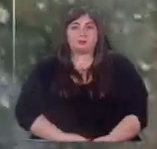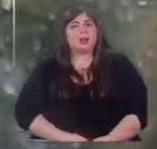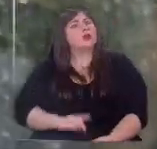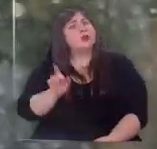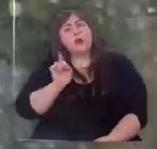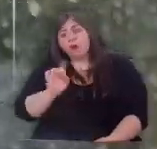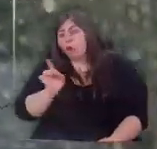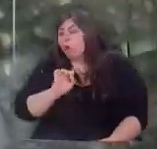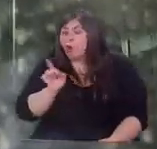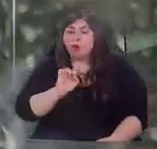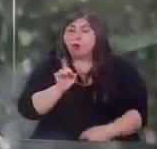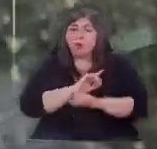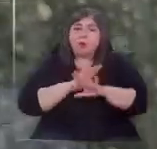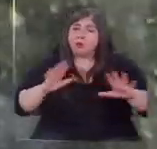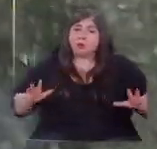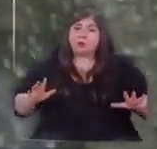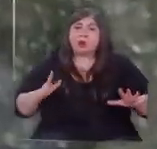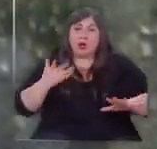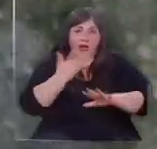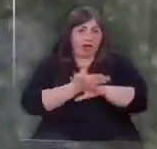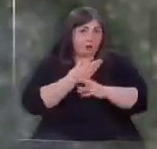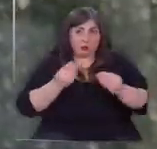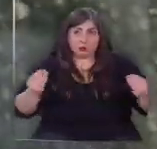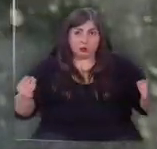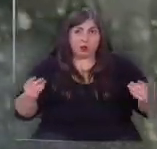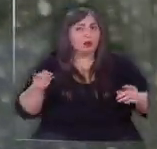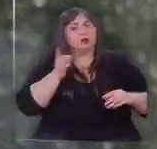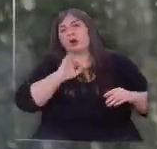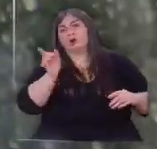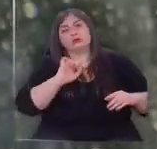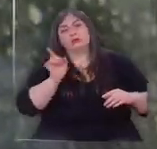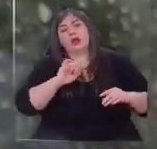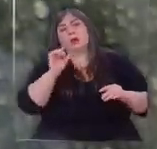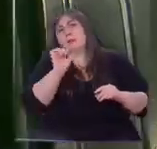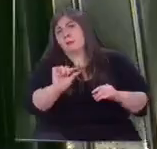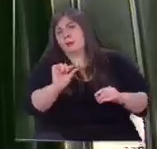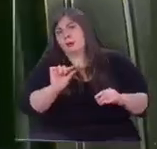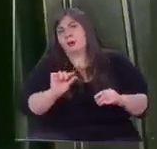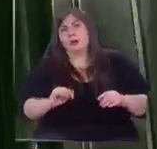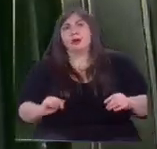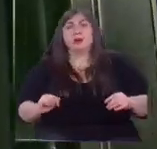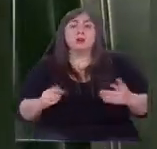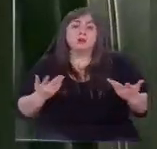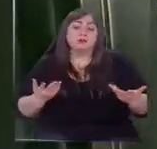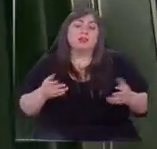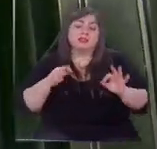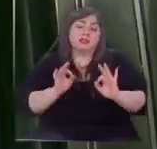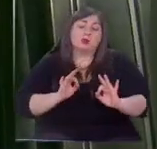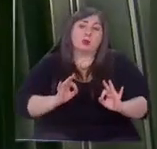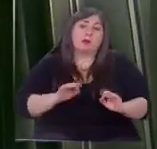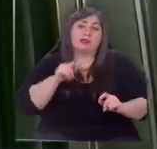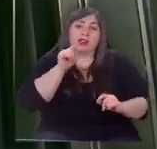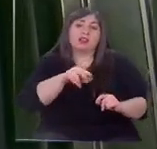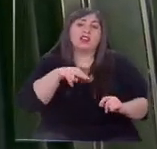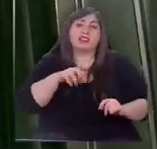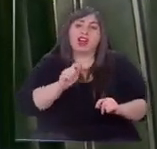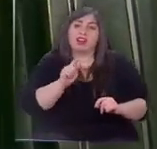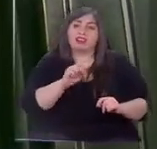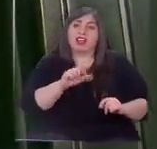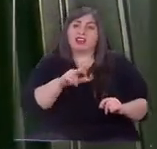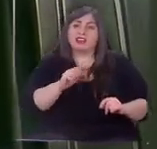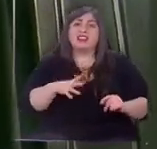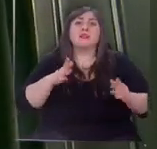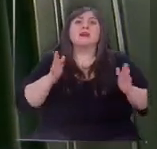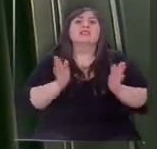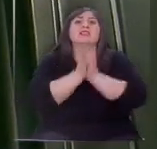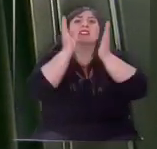No tanto. ¿No? No. ¿Ya había mucho tráfico? No. Poco. Seguramente aquí Nathaniel y después antes